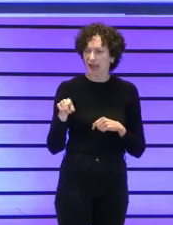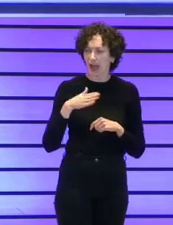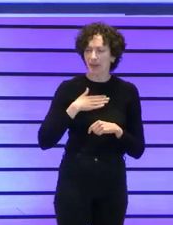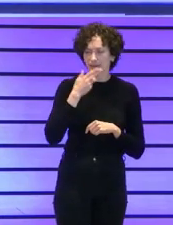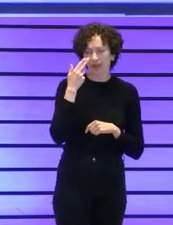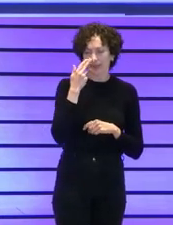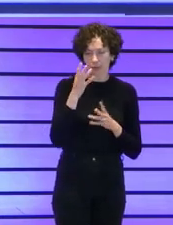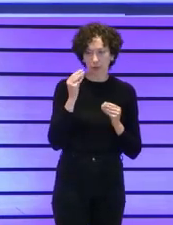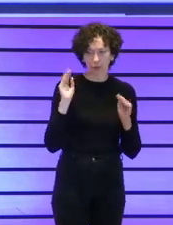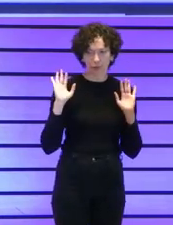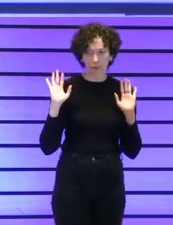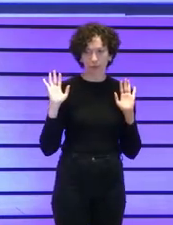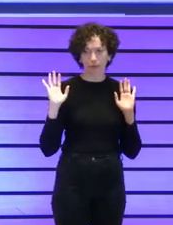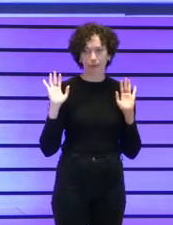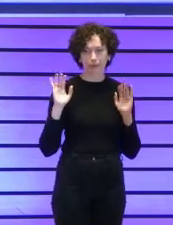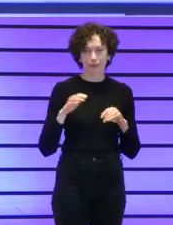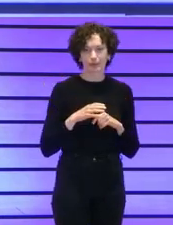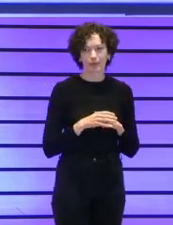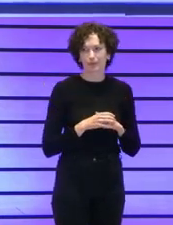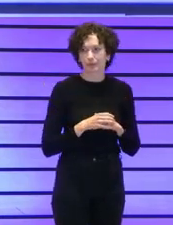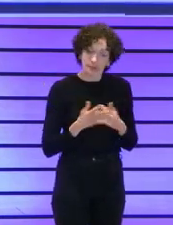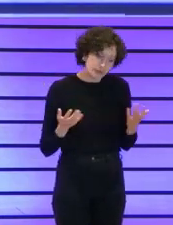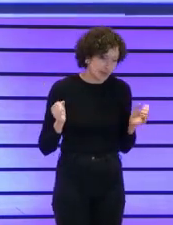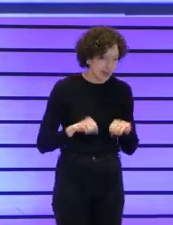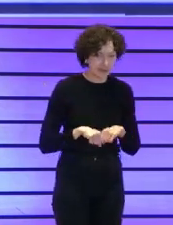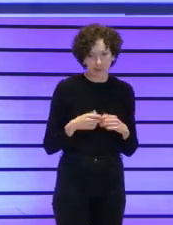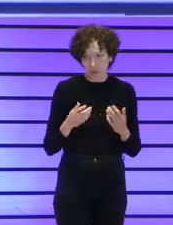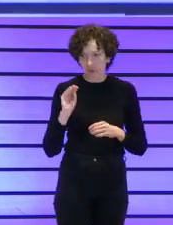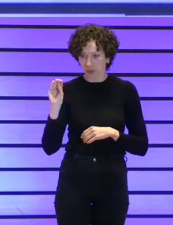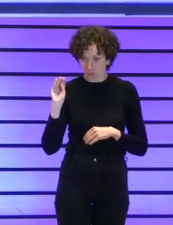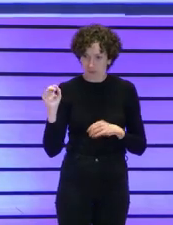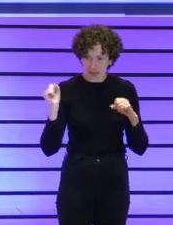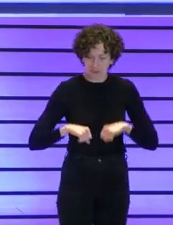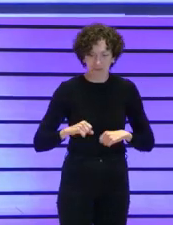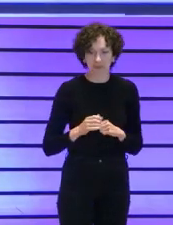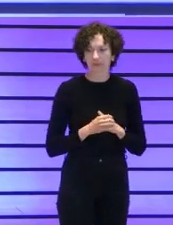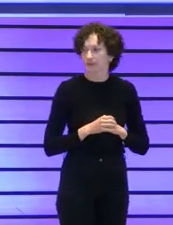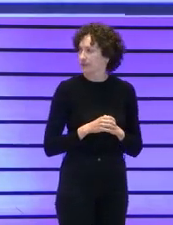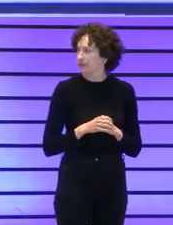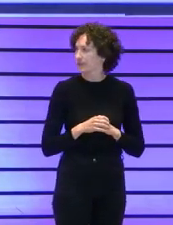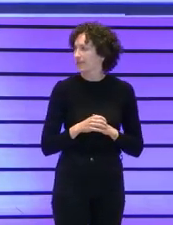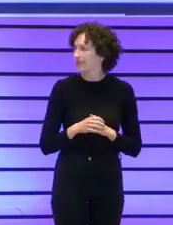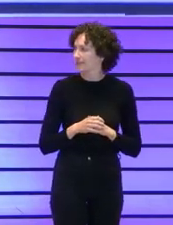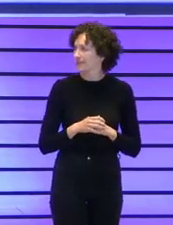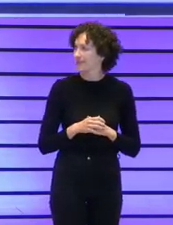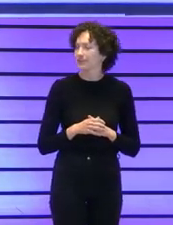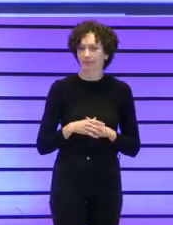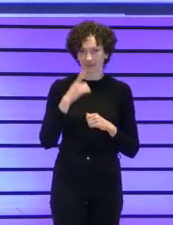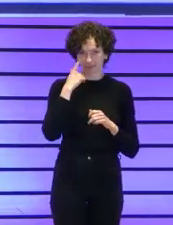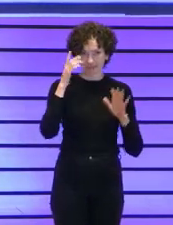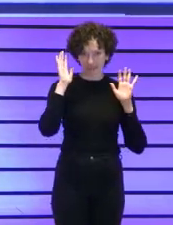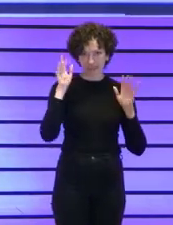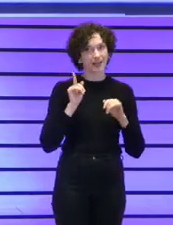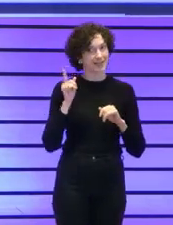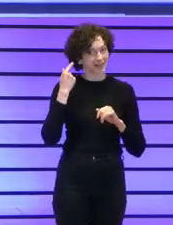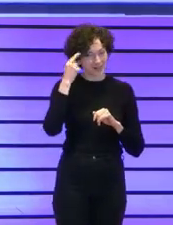¿eh? Bueno, pues nada, te pregunto. ¿cuáles son las, fíjate, cómo se lo